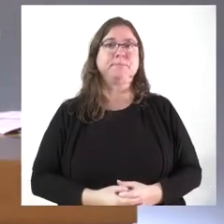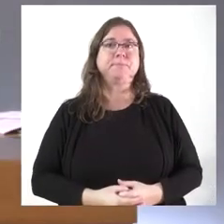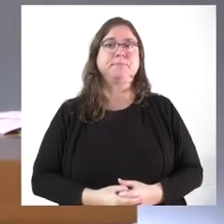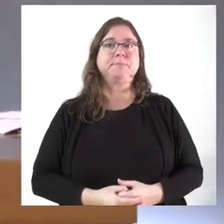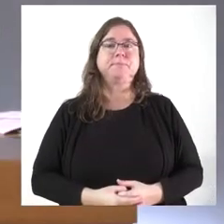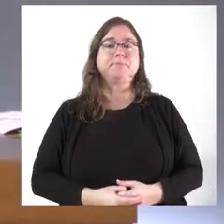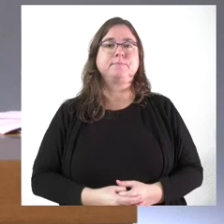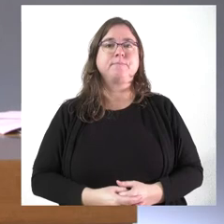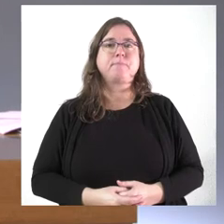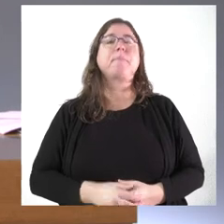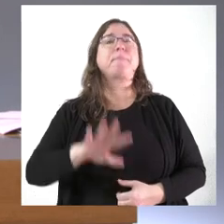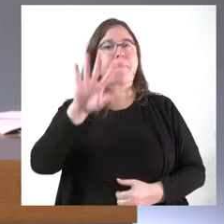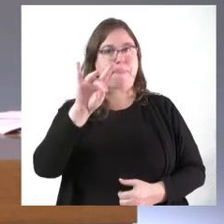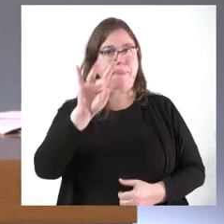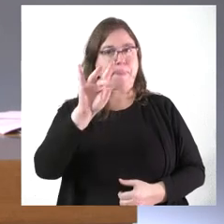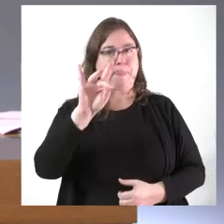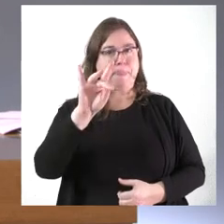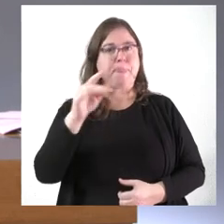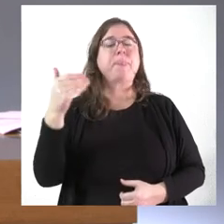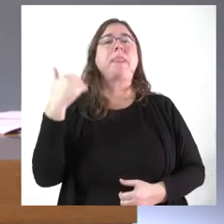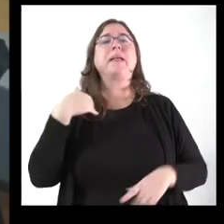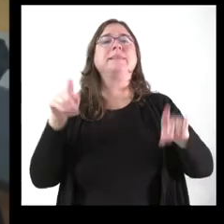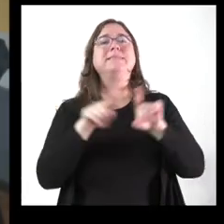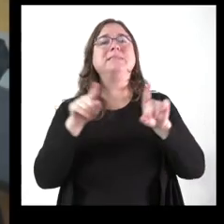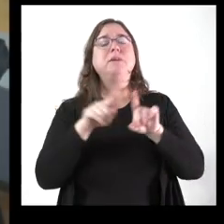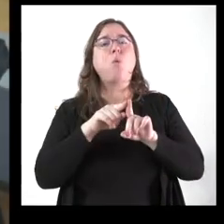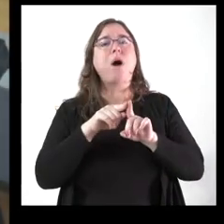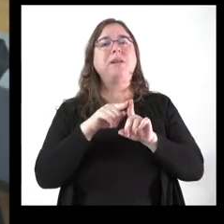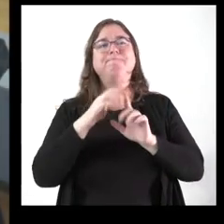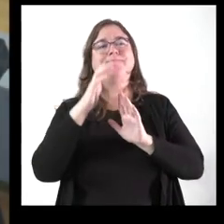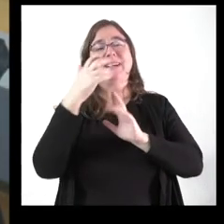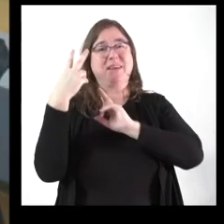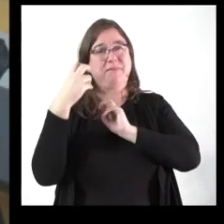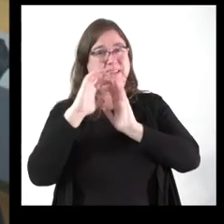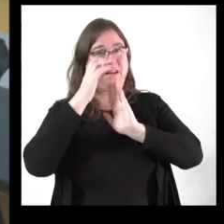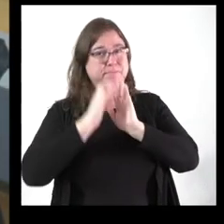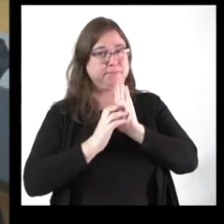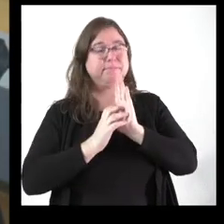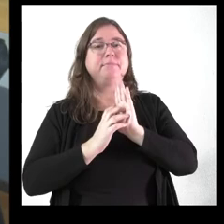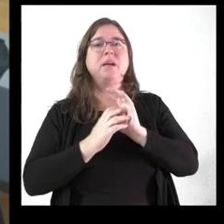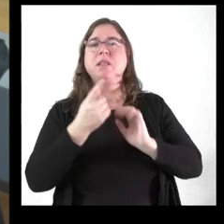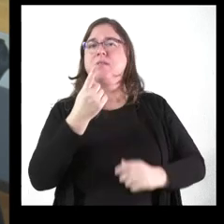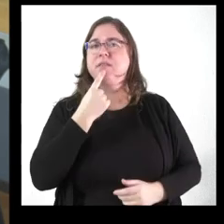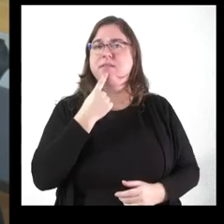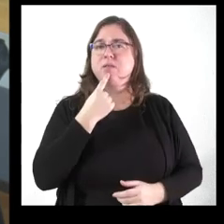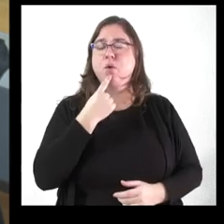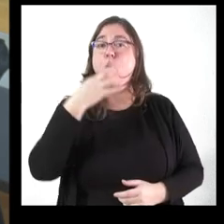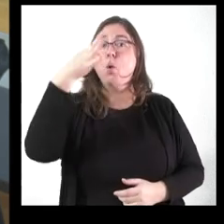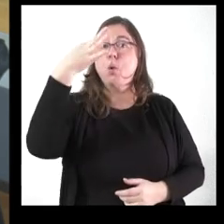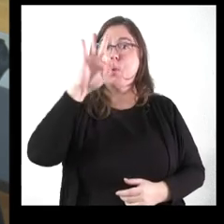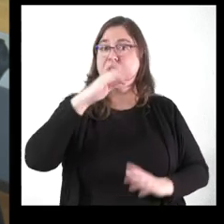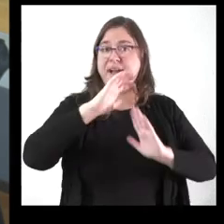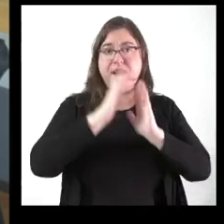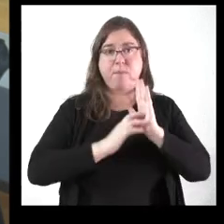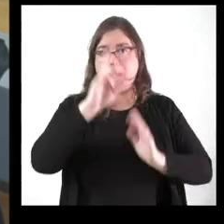si en su intervención sobre las rebajas Fiscales dijo como ha dicho en otras ocasiones que no va a ser la única rebaja